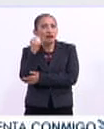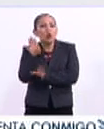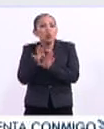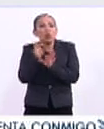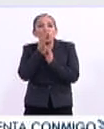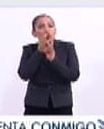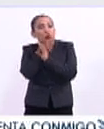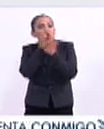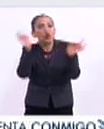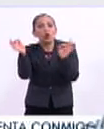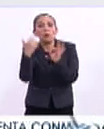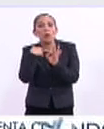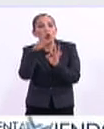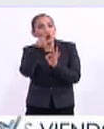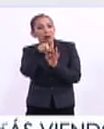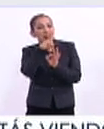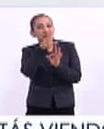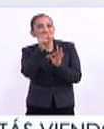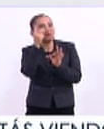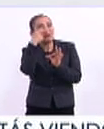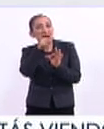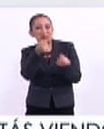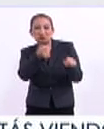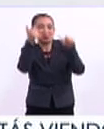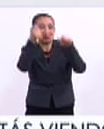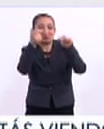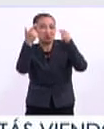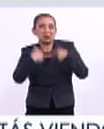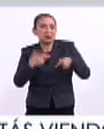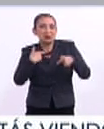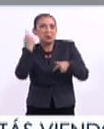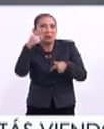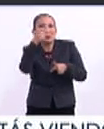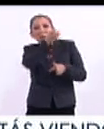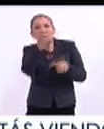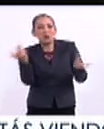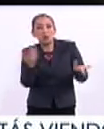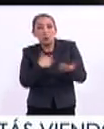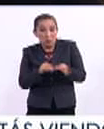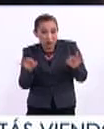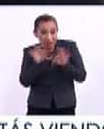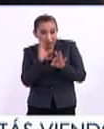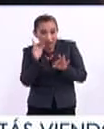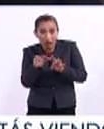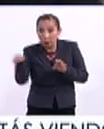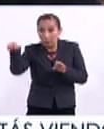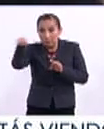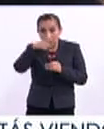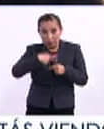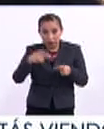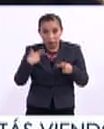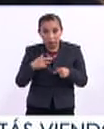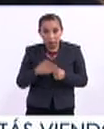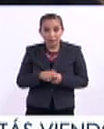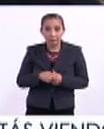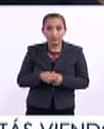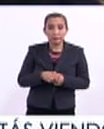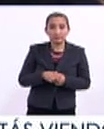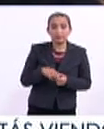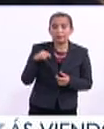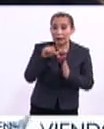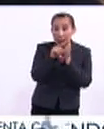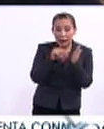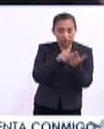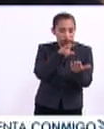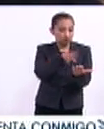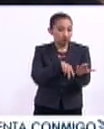campaña de bajar lo que no tenga sentido. Eso es lo que hace falta. Estamos un frente de guerrilleros que estén como a este